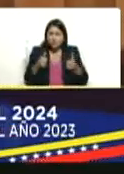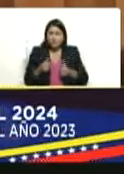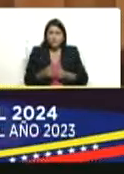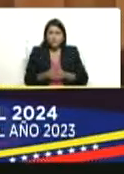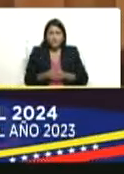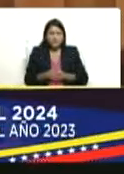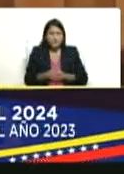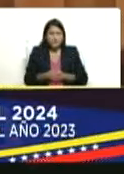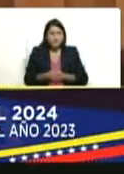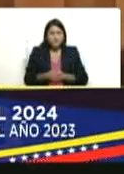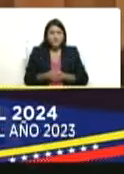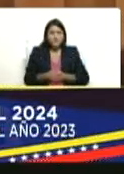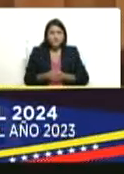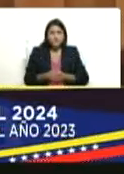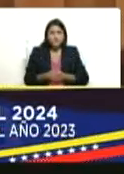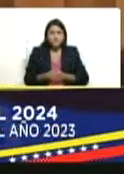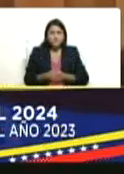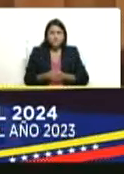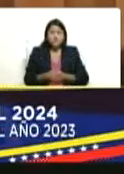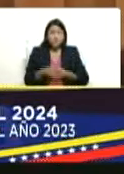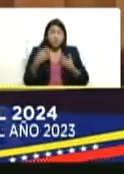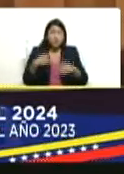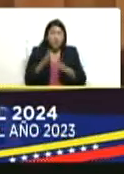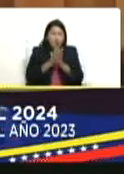en el aire. ¿Cuántas conspiraciones